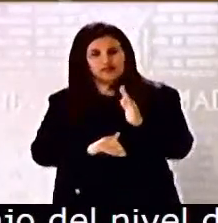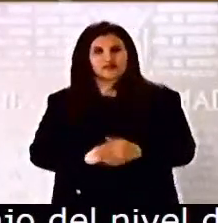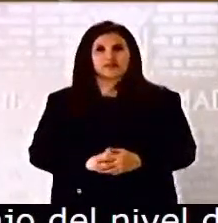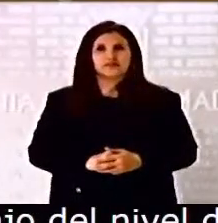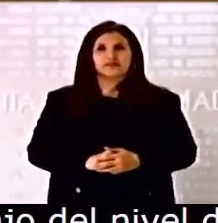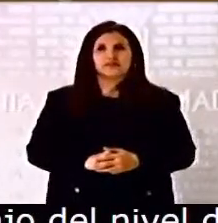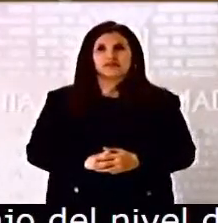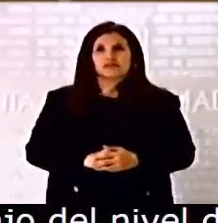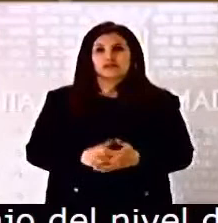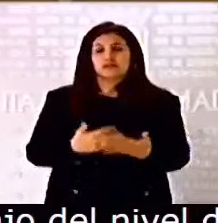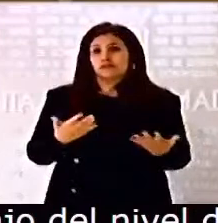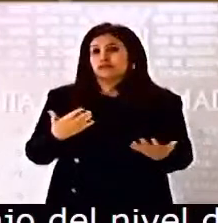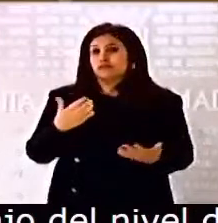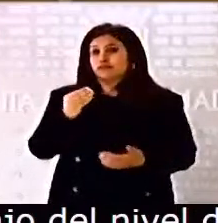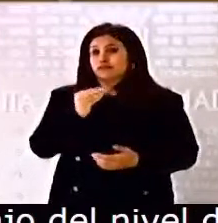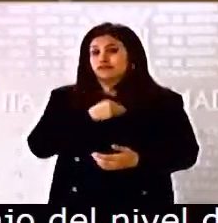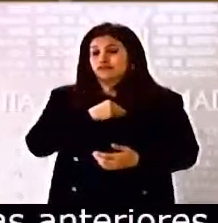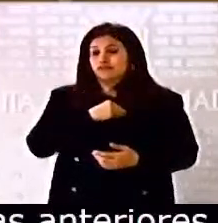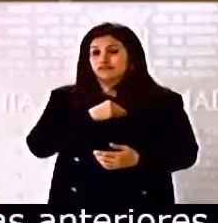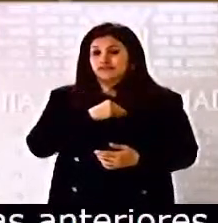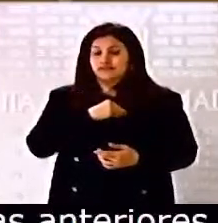Lamentablemente, esto no se debe